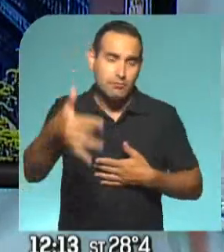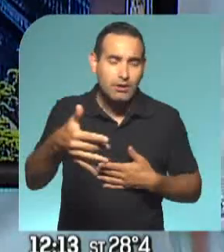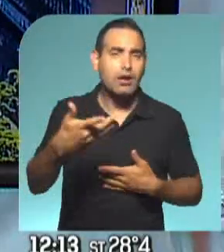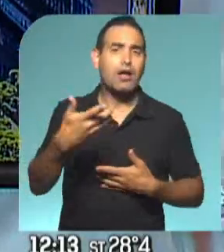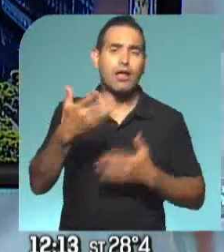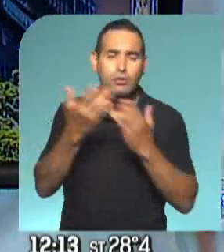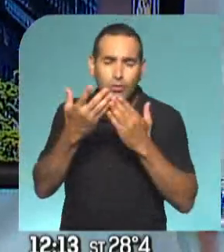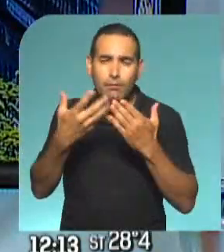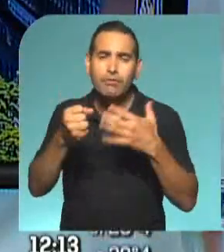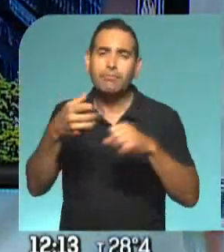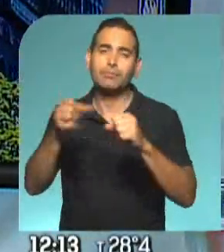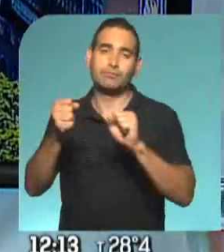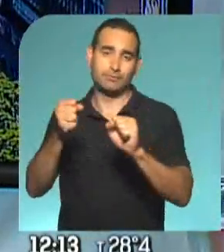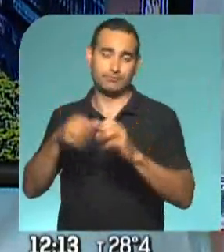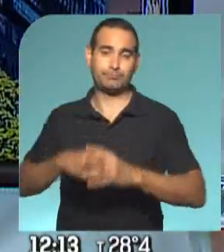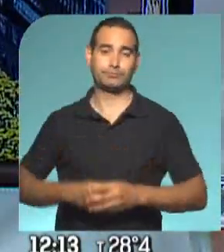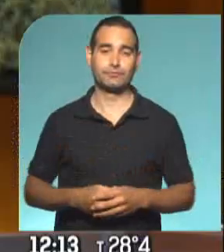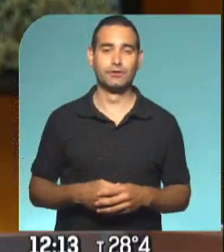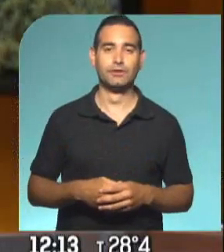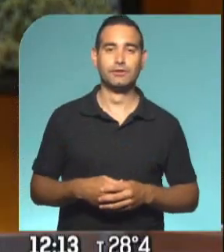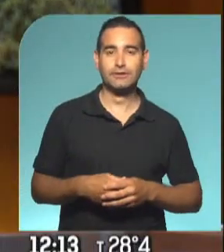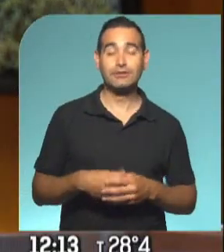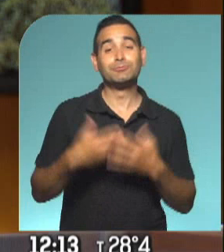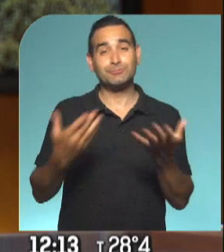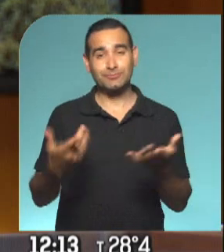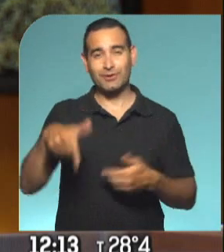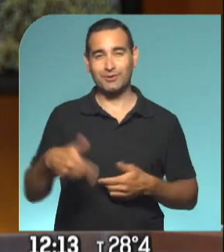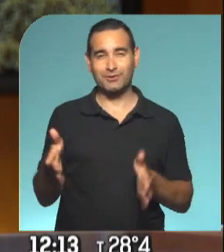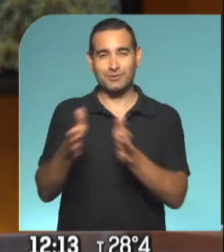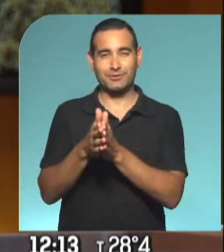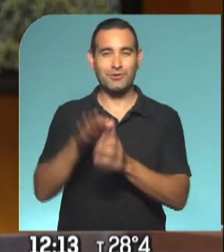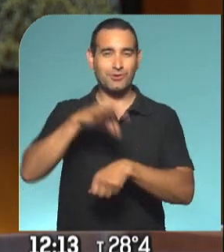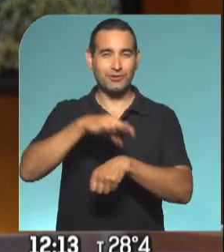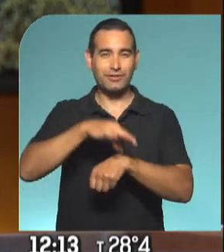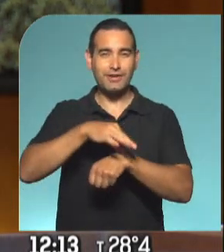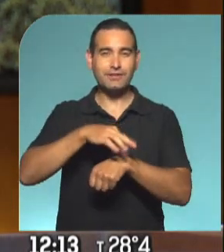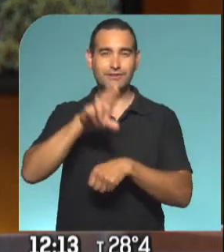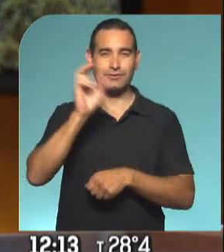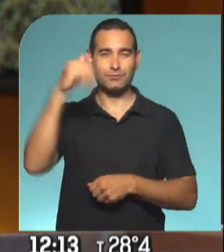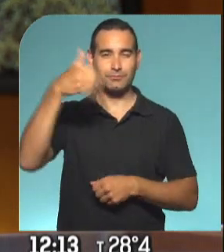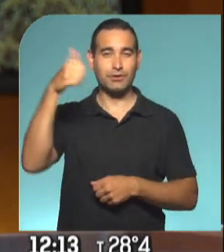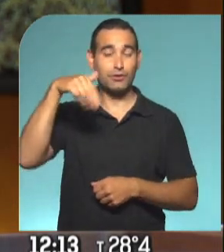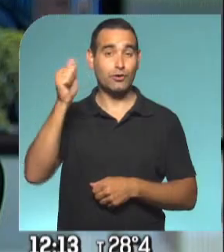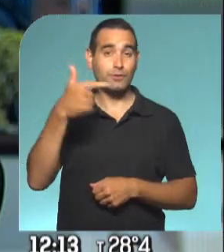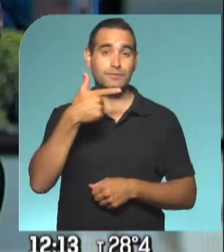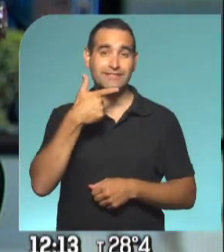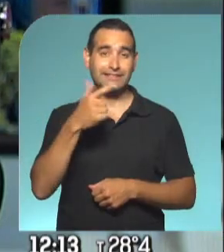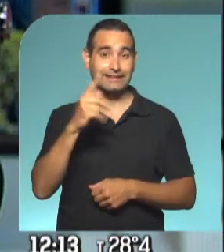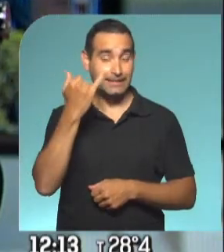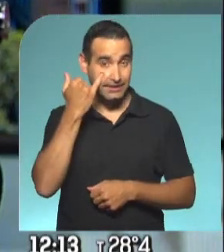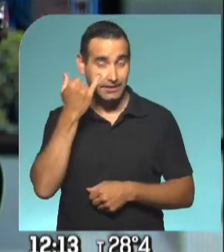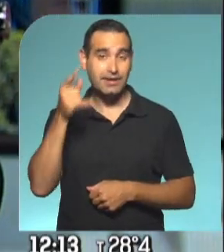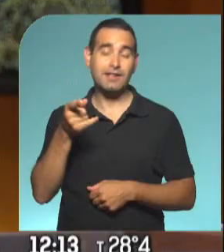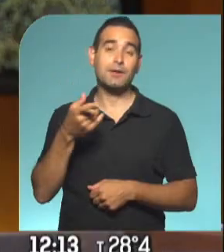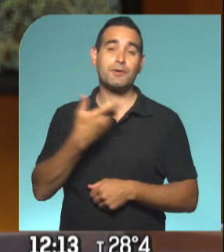y conocemos menos. Claro, por eso ya mismo está junto a nosotros el doctor Víctor Romanovsky, es el vicepresidente de la Sociedad Argentina